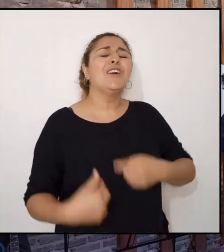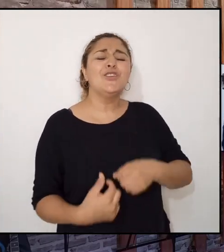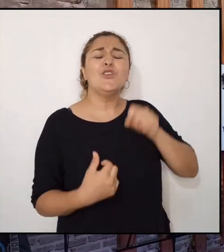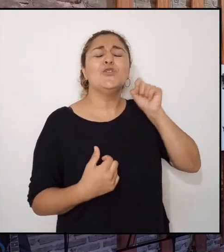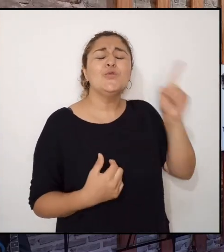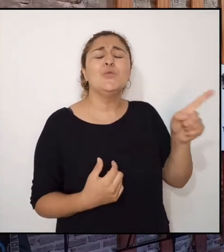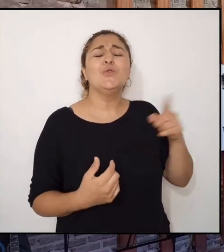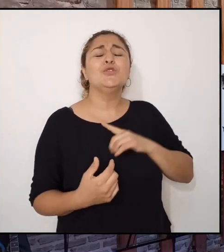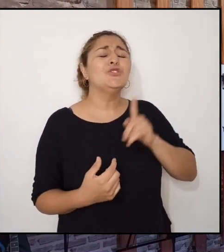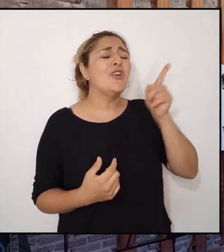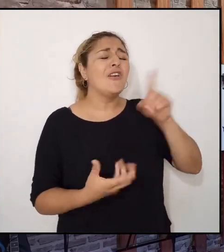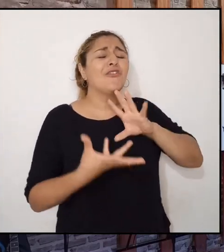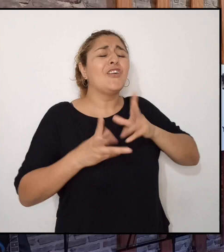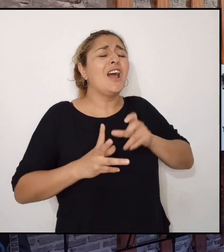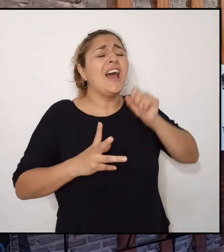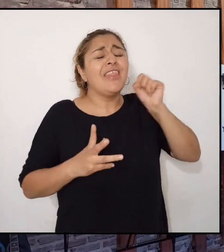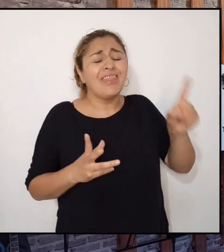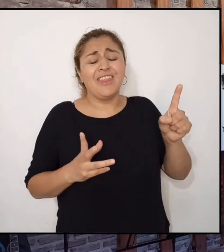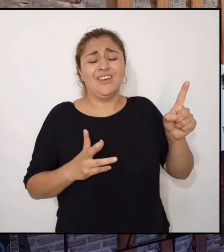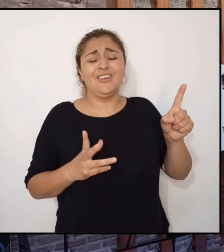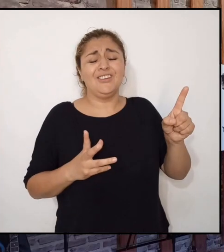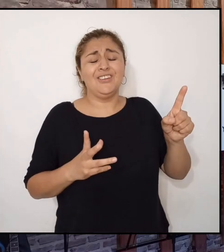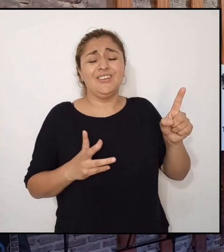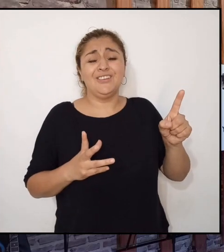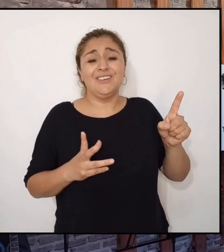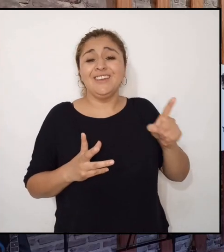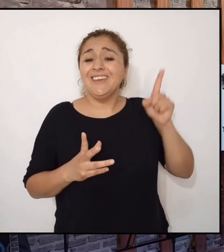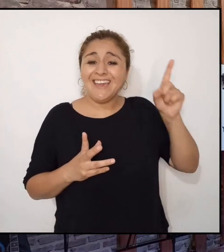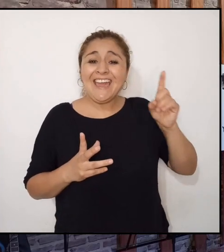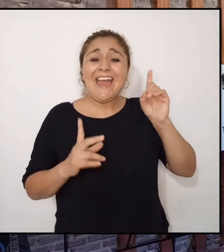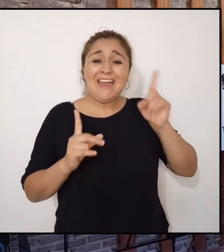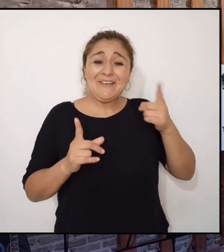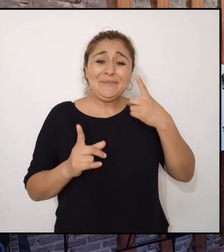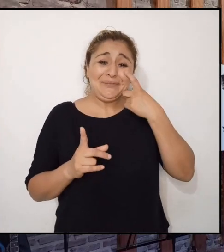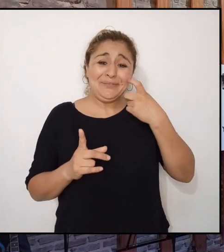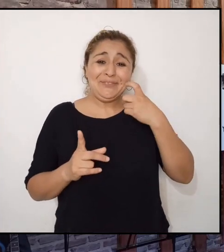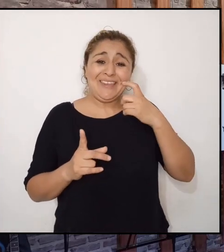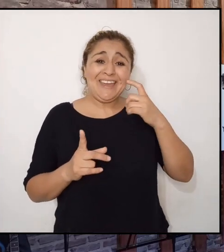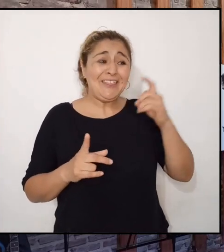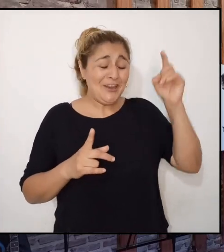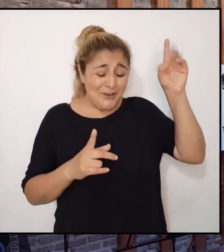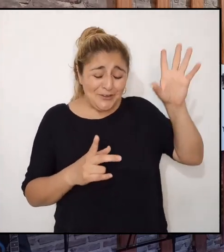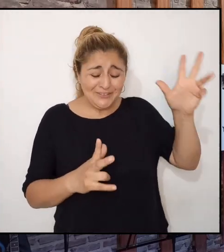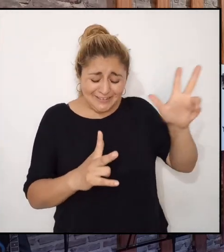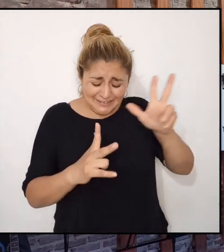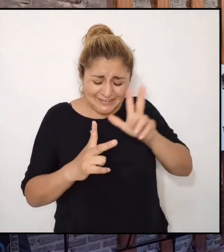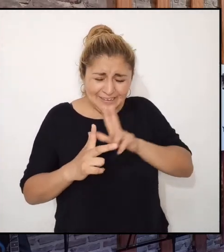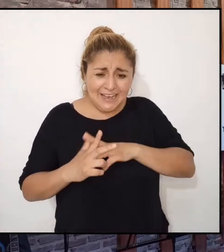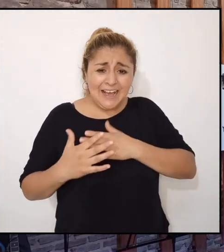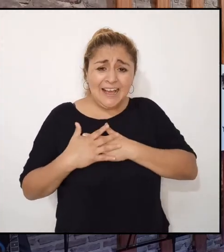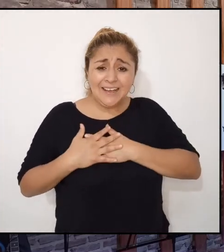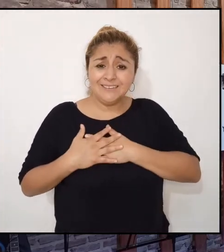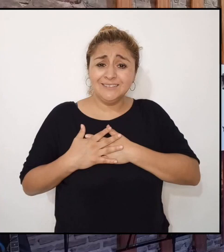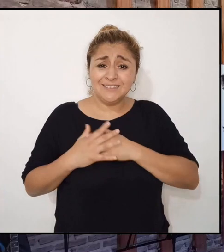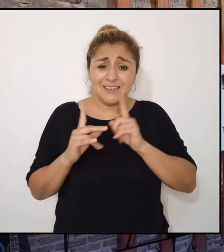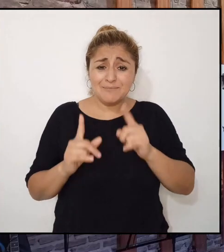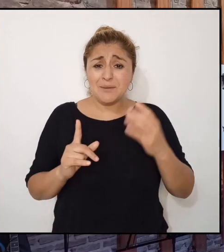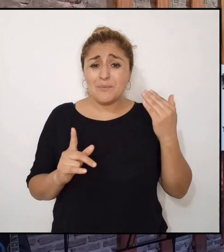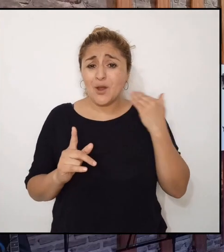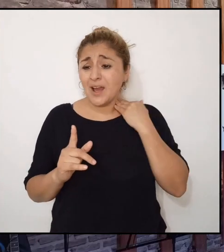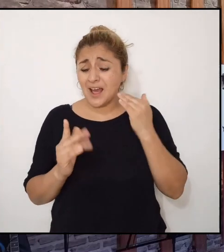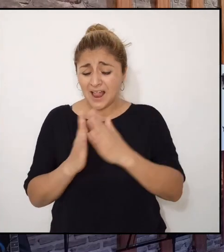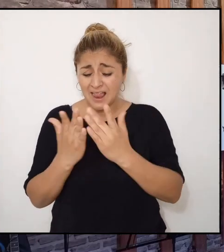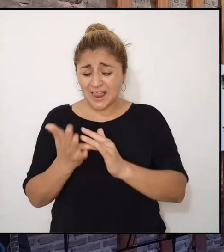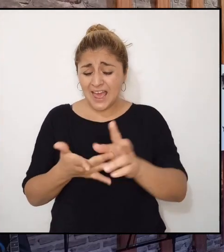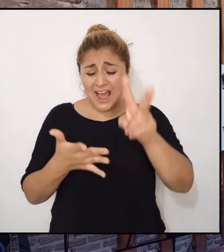Y Dios se revela en nuestras vidas a través de la palabra, únicamente a través de la palabra, y nos dice quién es Él. Él